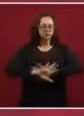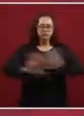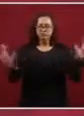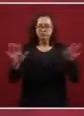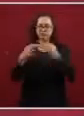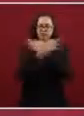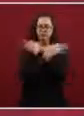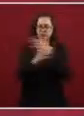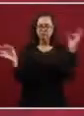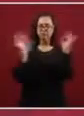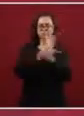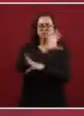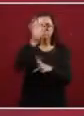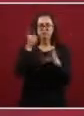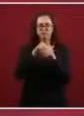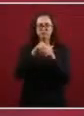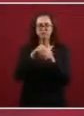sepa